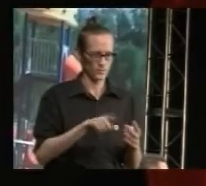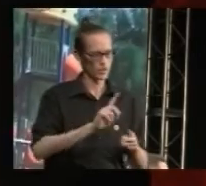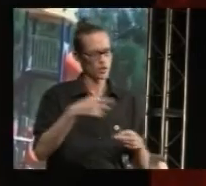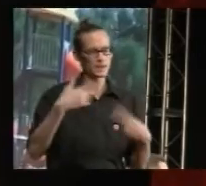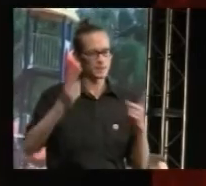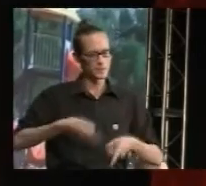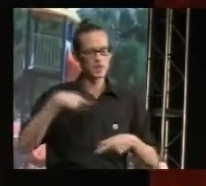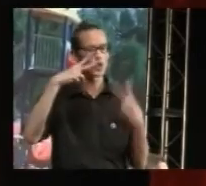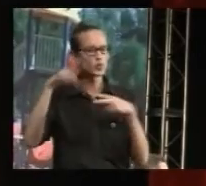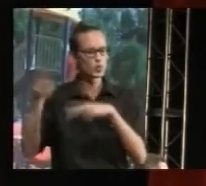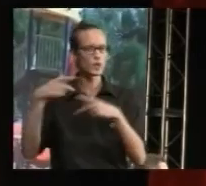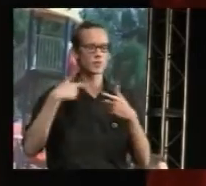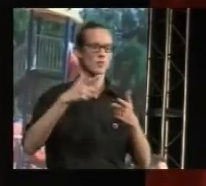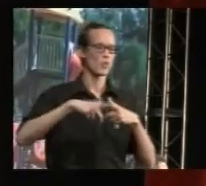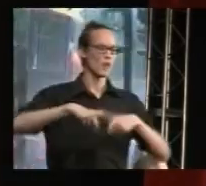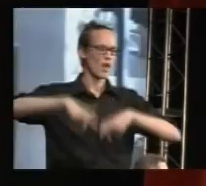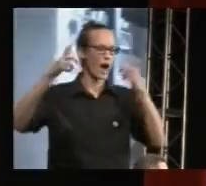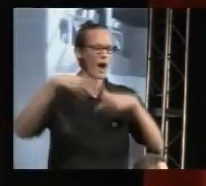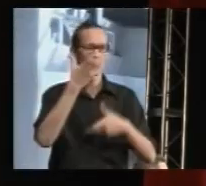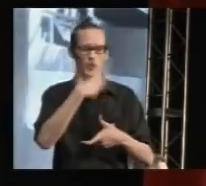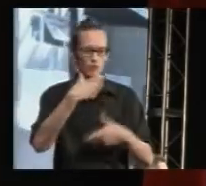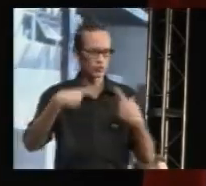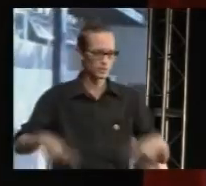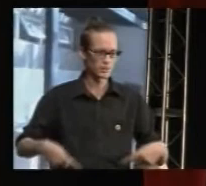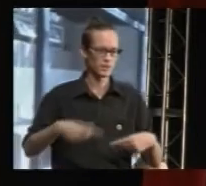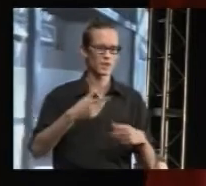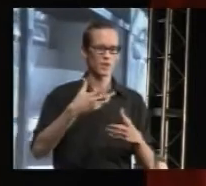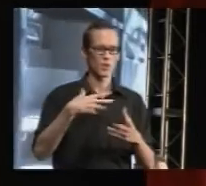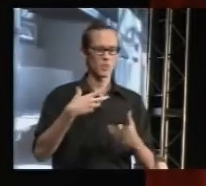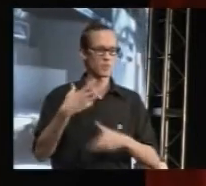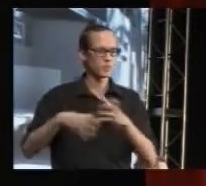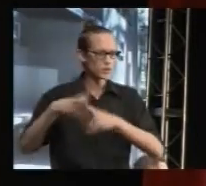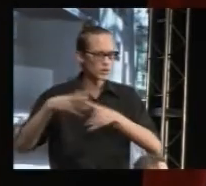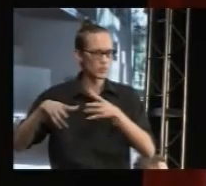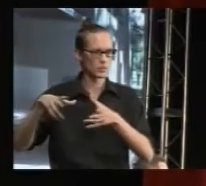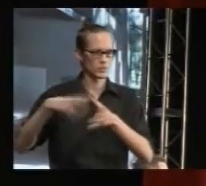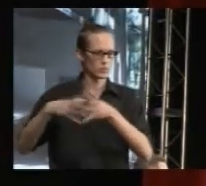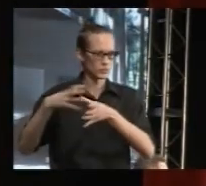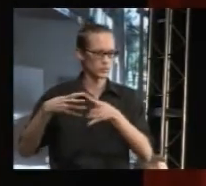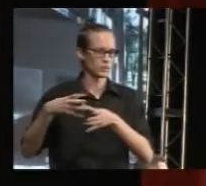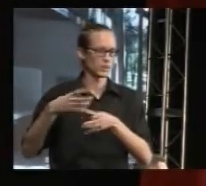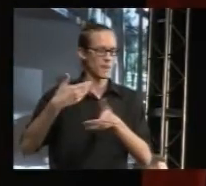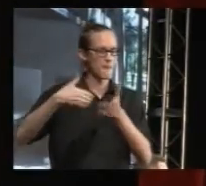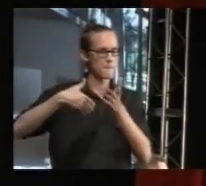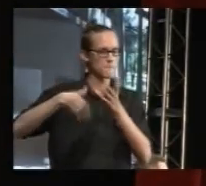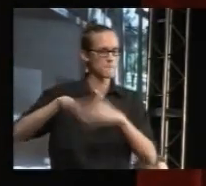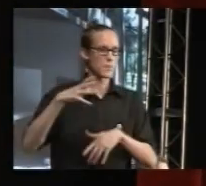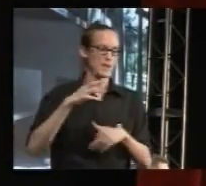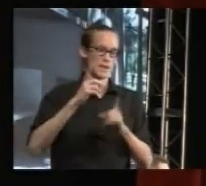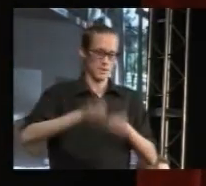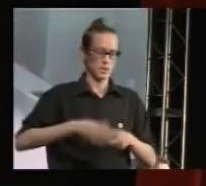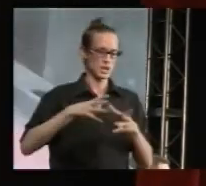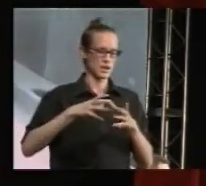turismo, del cordón frutícola, de la producción industrial, el desarrollo de servicios, especialmente la industria del